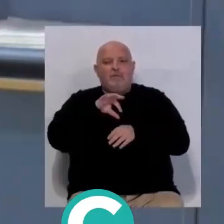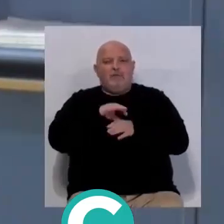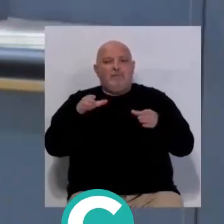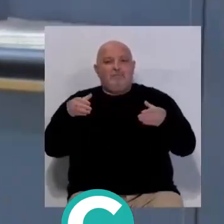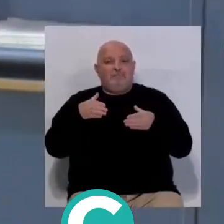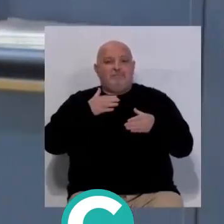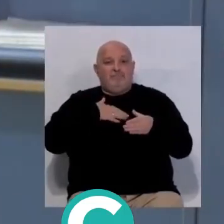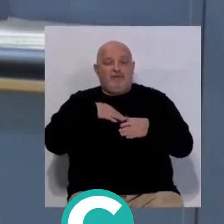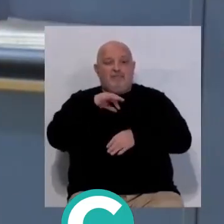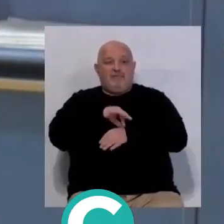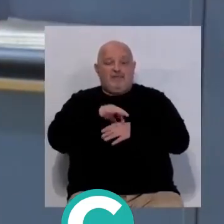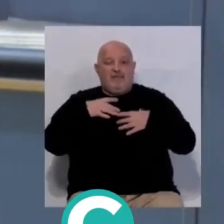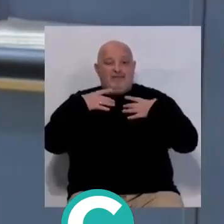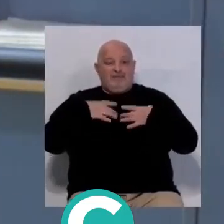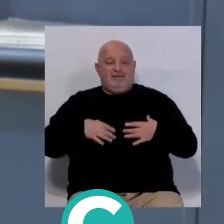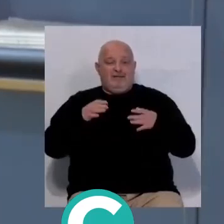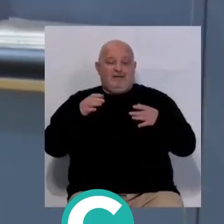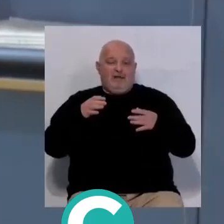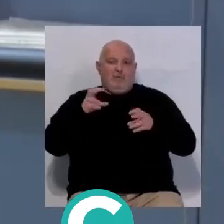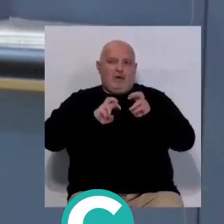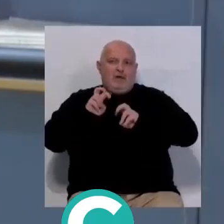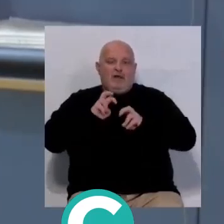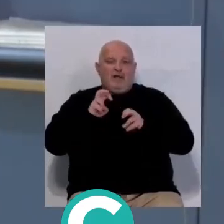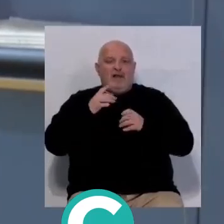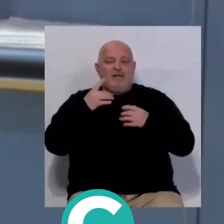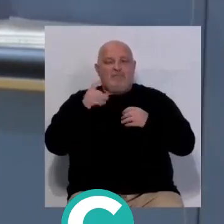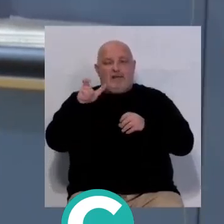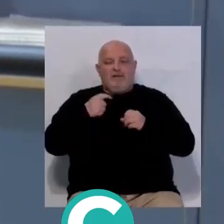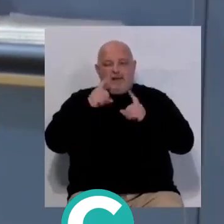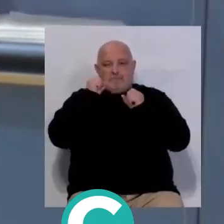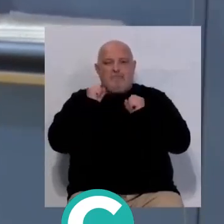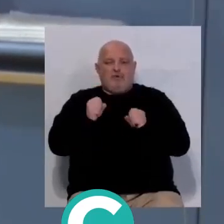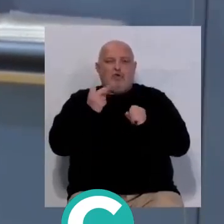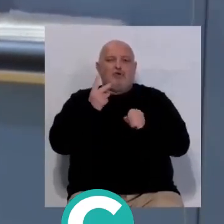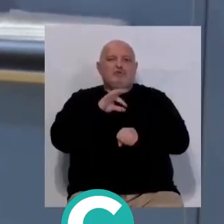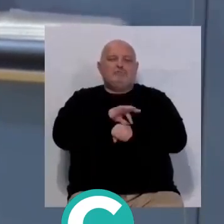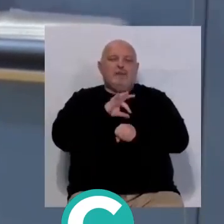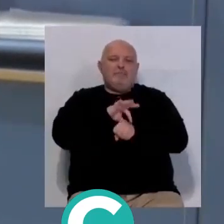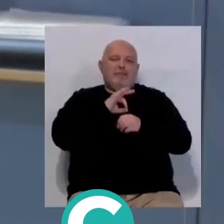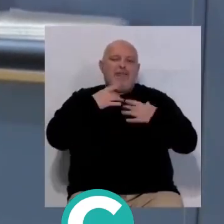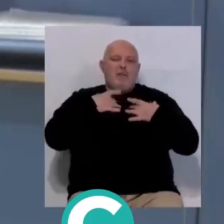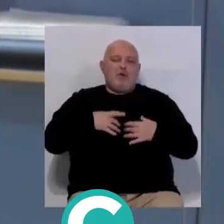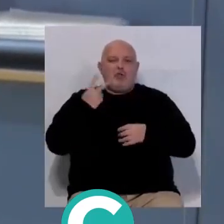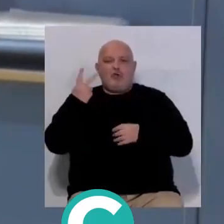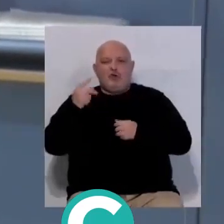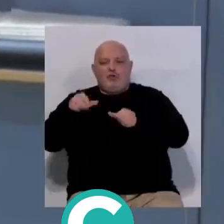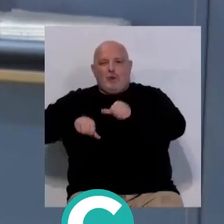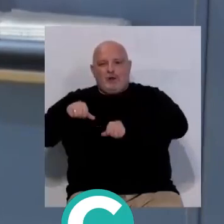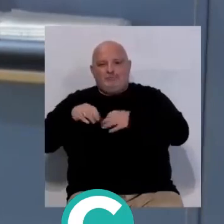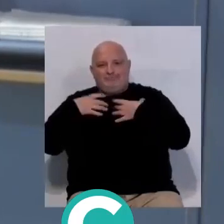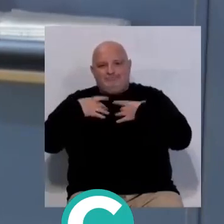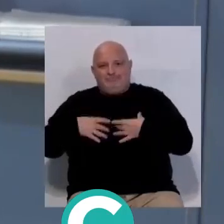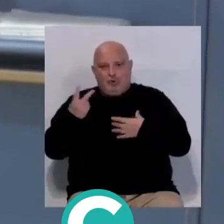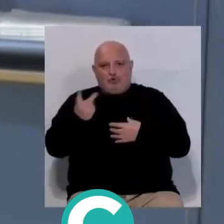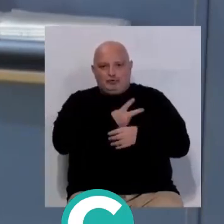médico-quirúrgica de enfermedades torácicas, nosotros los neumólogos, lo componemos dos neumólogos y tres cirujanos torácicos, comenzamos ya